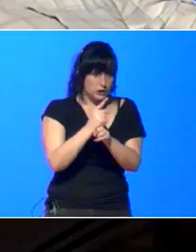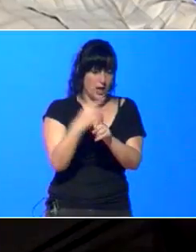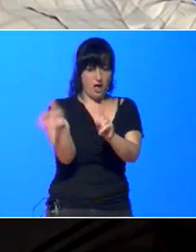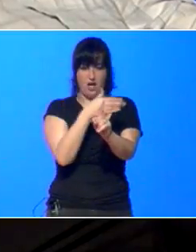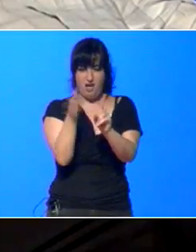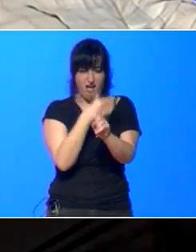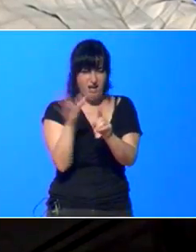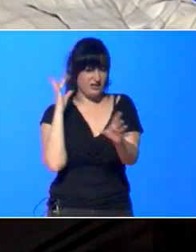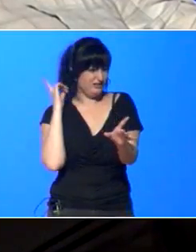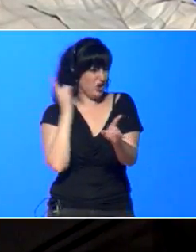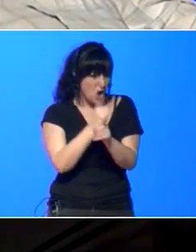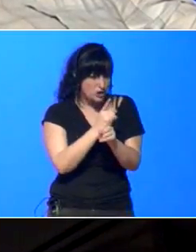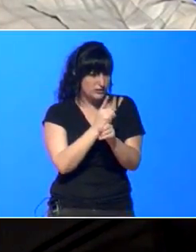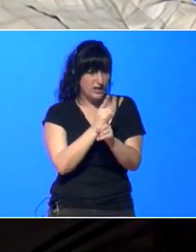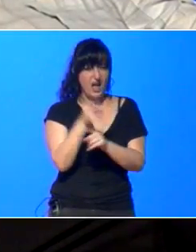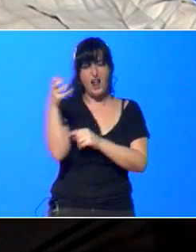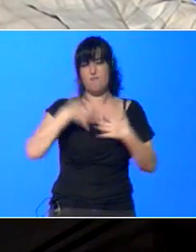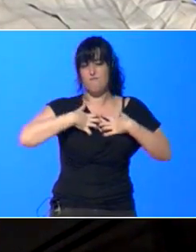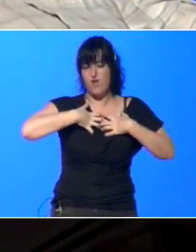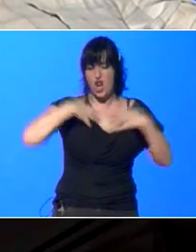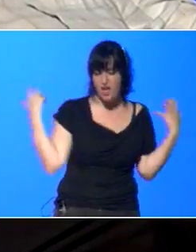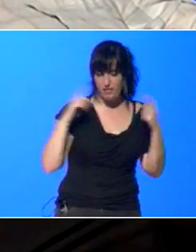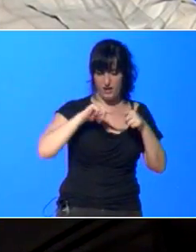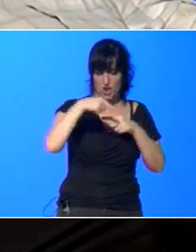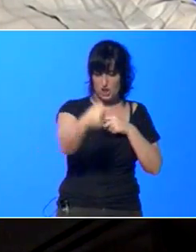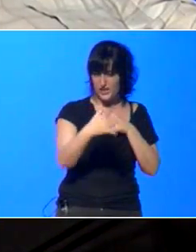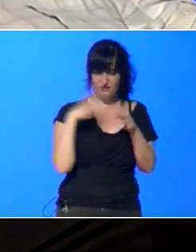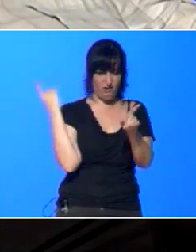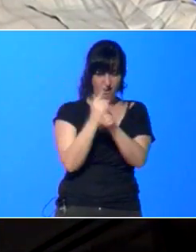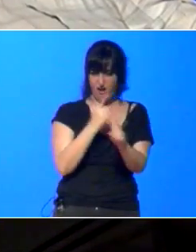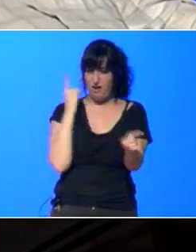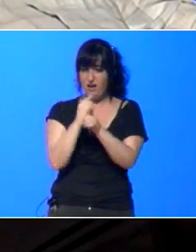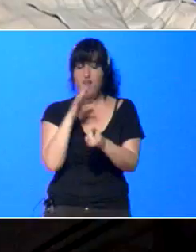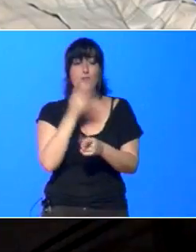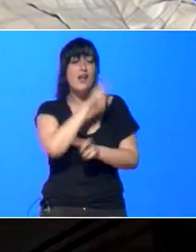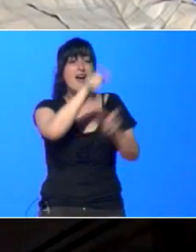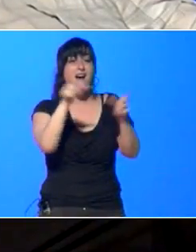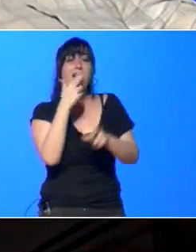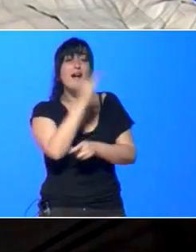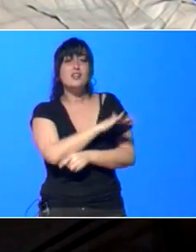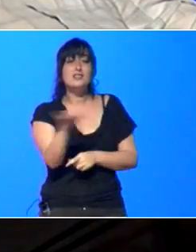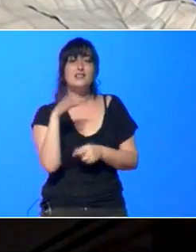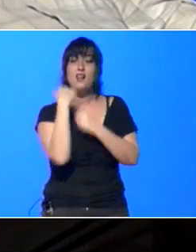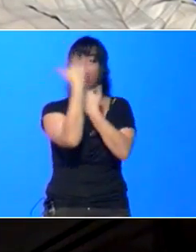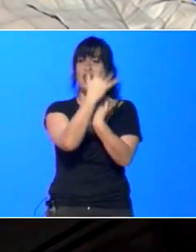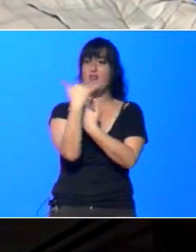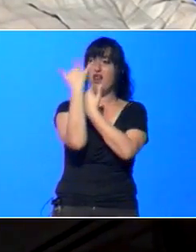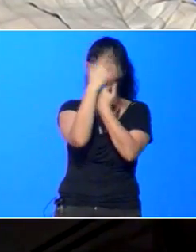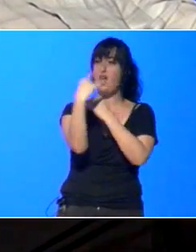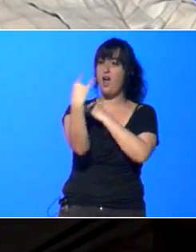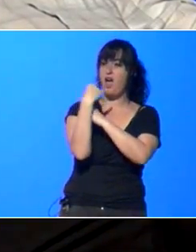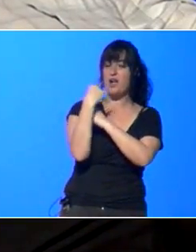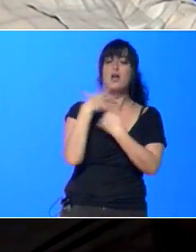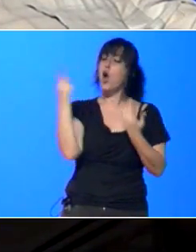maltrato en separado, a las aves violencias que tenemos día a día y que se van colando en las mentes de las personas. Jo, es que esto no lo sabes, es que siempre llegas